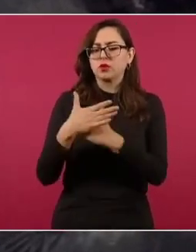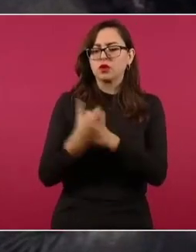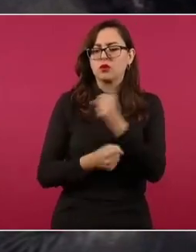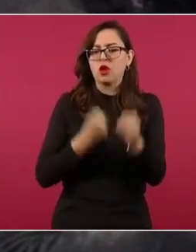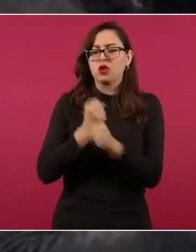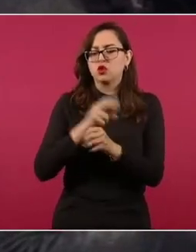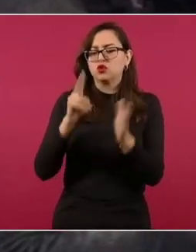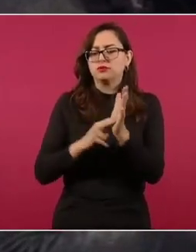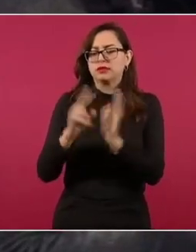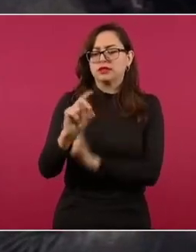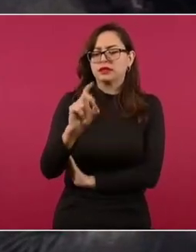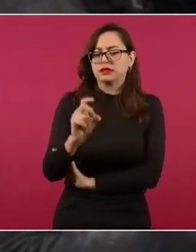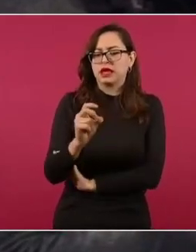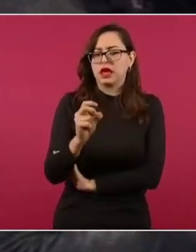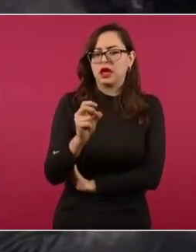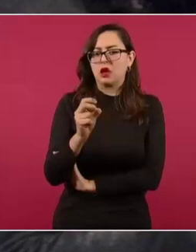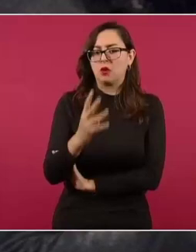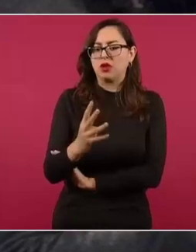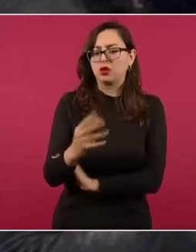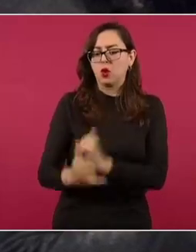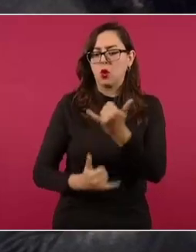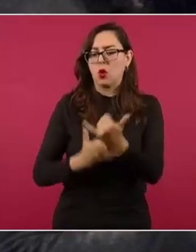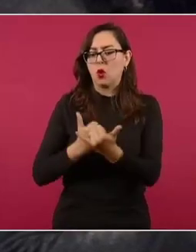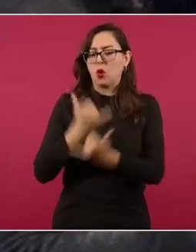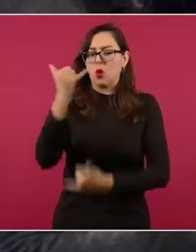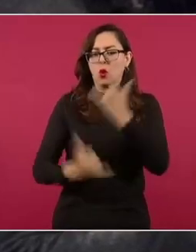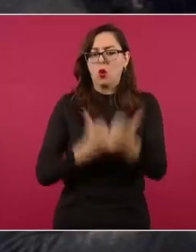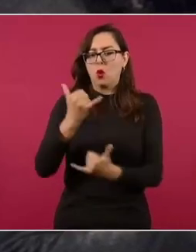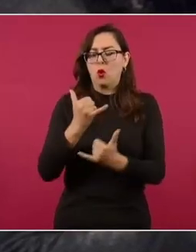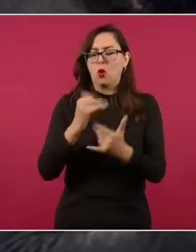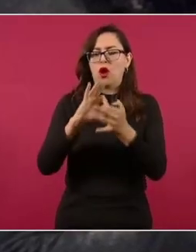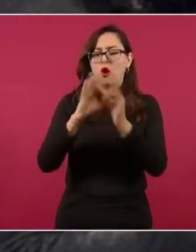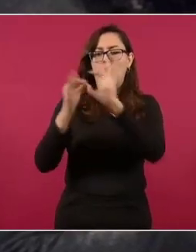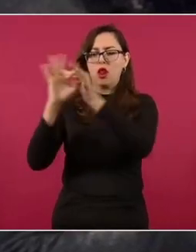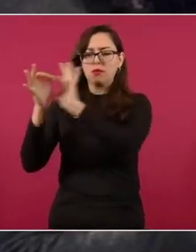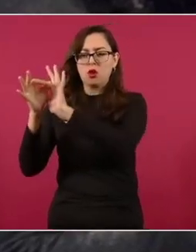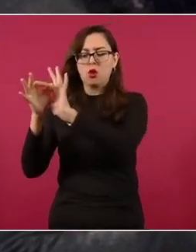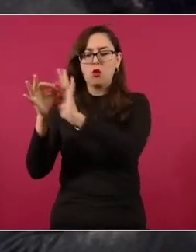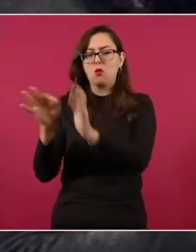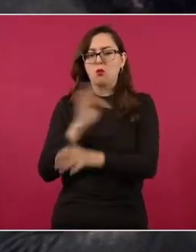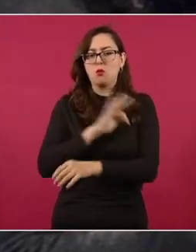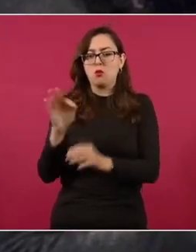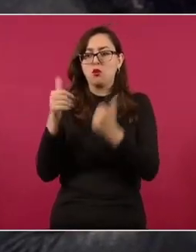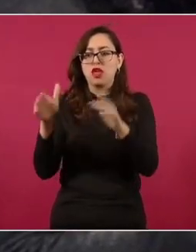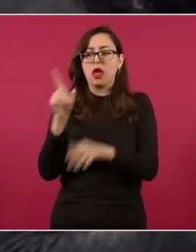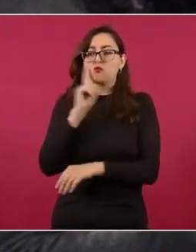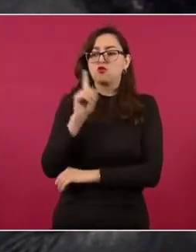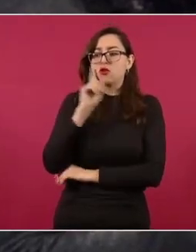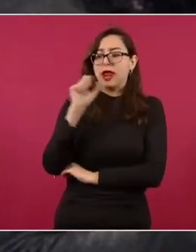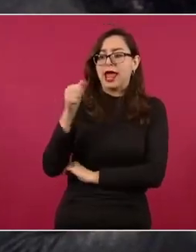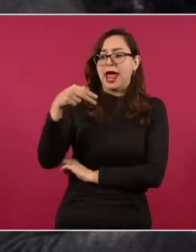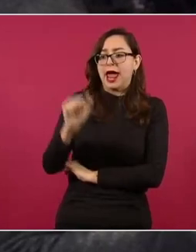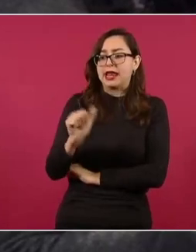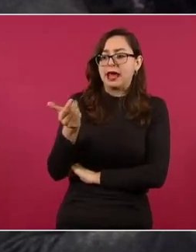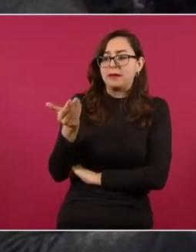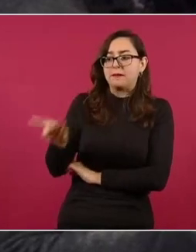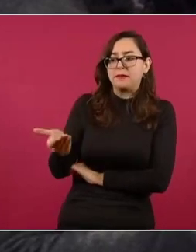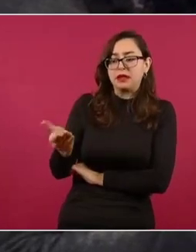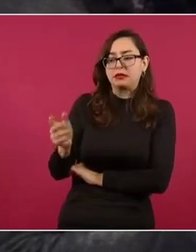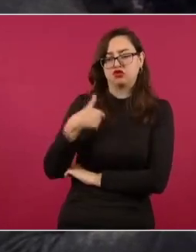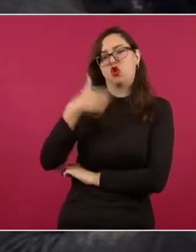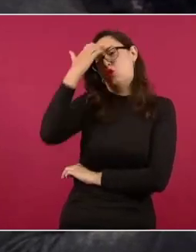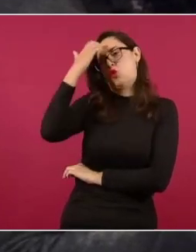2034. Ana Guevara, bueno, yo le digo Anita Guevara porque la conozco desde hace mucho tiempo en la Fuente Deportiva, se le ha preguntado del tema, dio su posición.